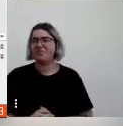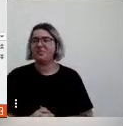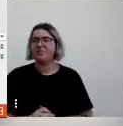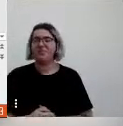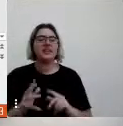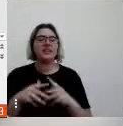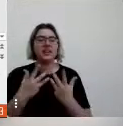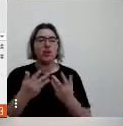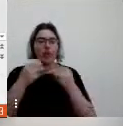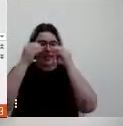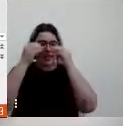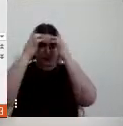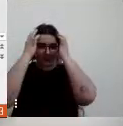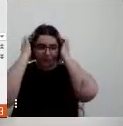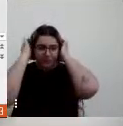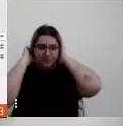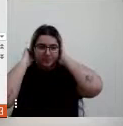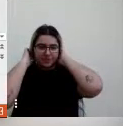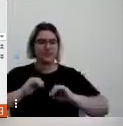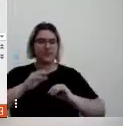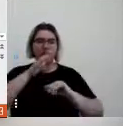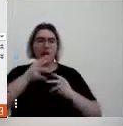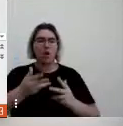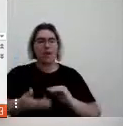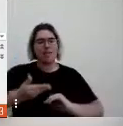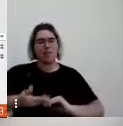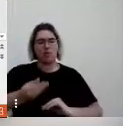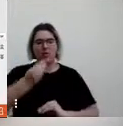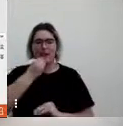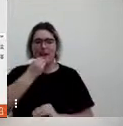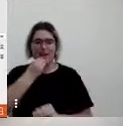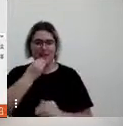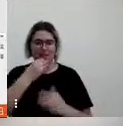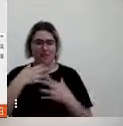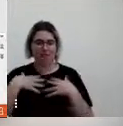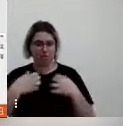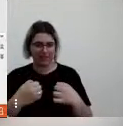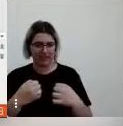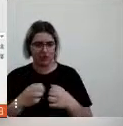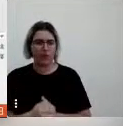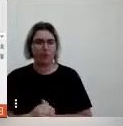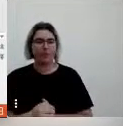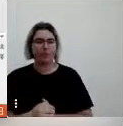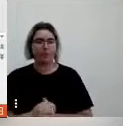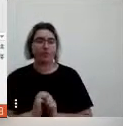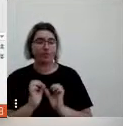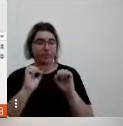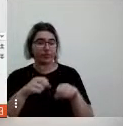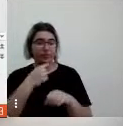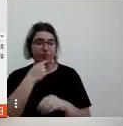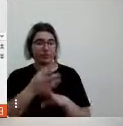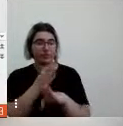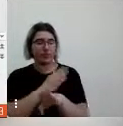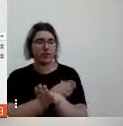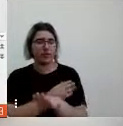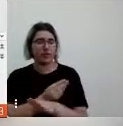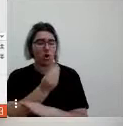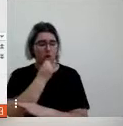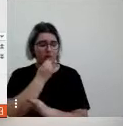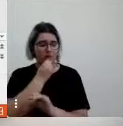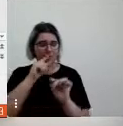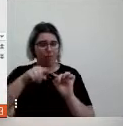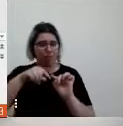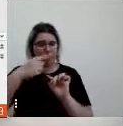aquí, en este punto, la importancia de la alimentación saludable, ¿vale? Como os decía antes, lo que comemos va a condicionar la composición de